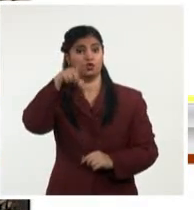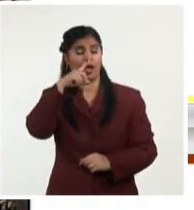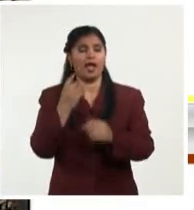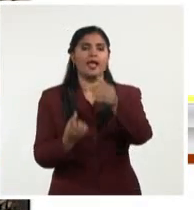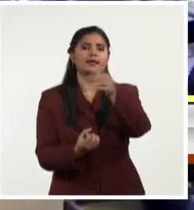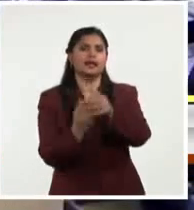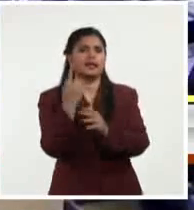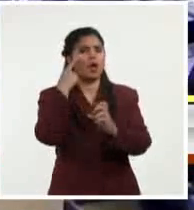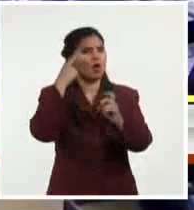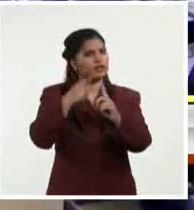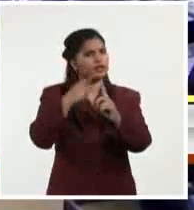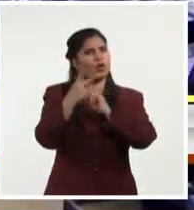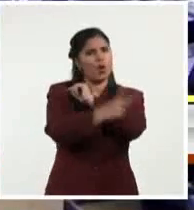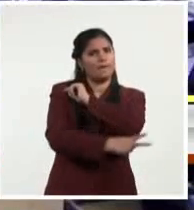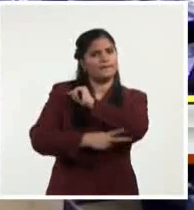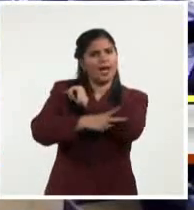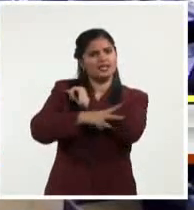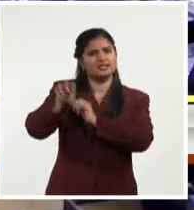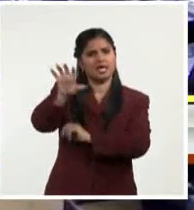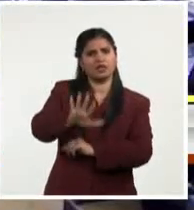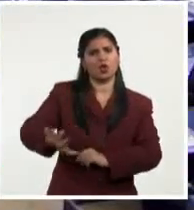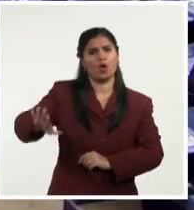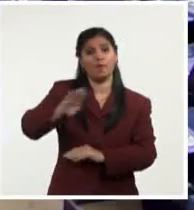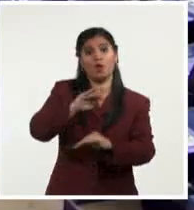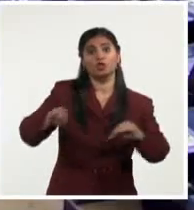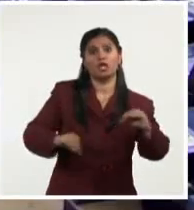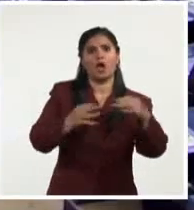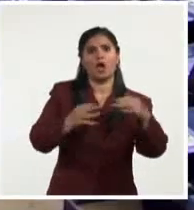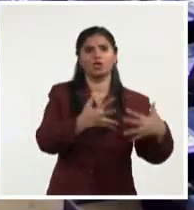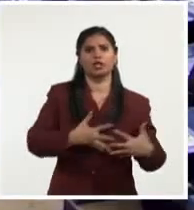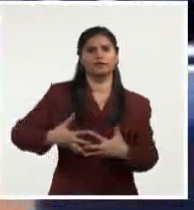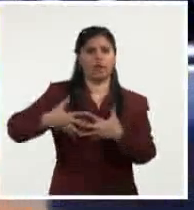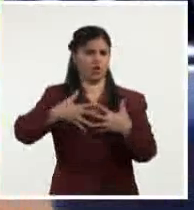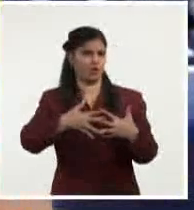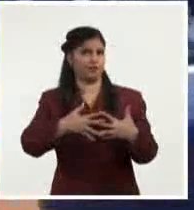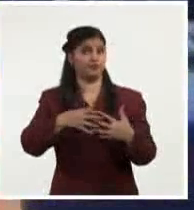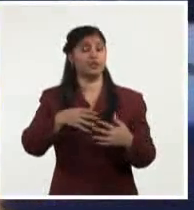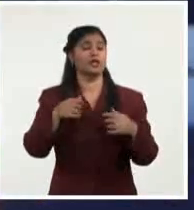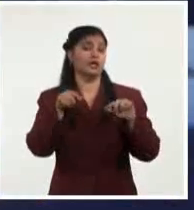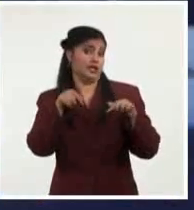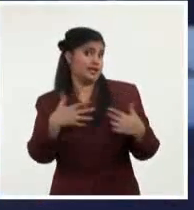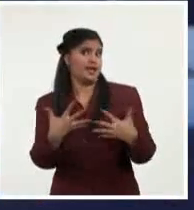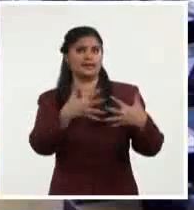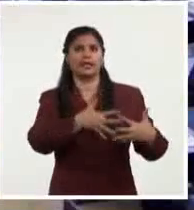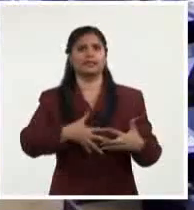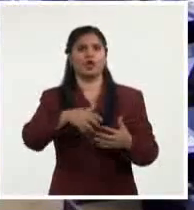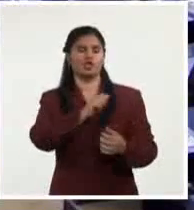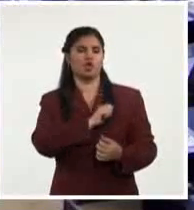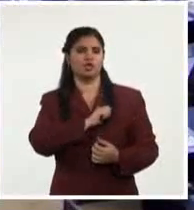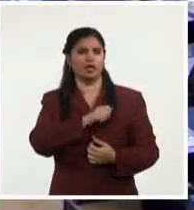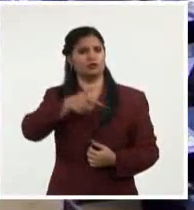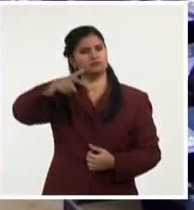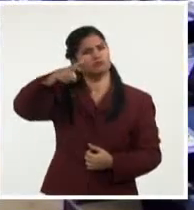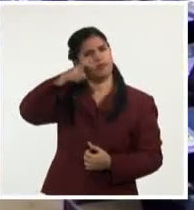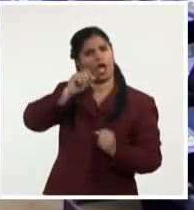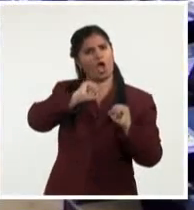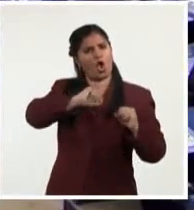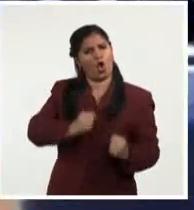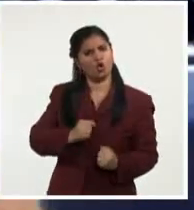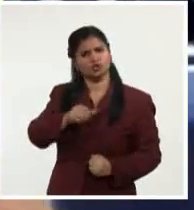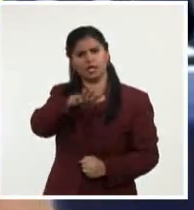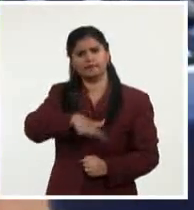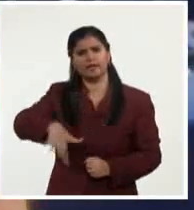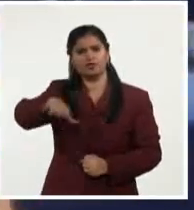países europeos subordinados al imperialismo estadounidense. Wallace apoyó así la marcha de este domingo en Times Square, en el centro de Nueva